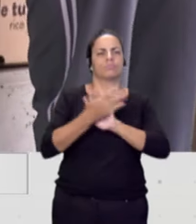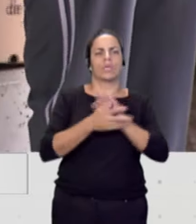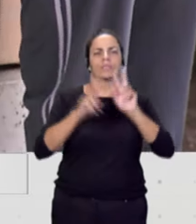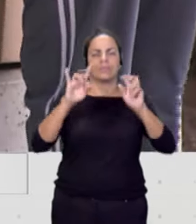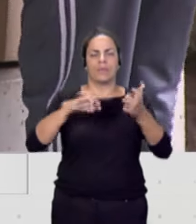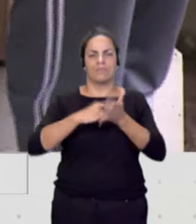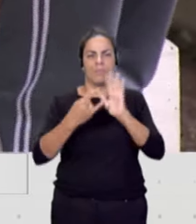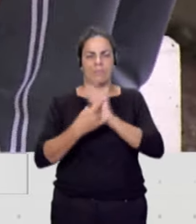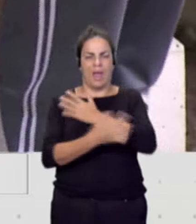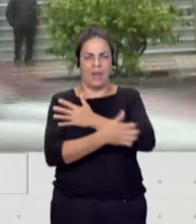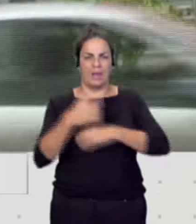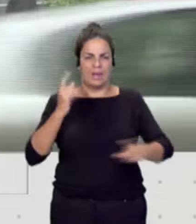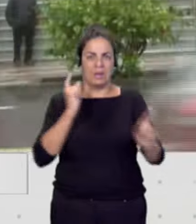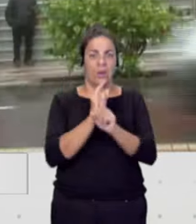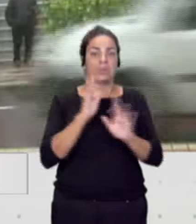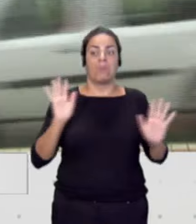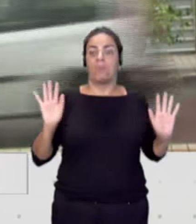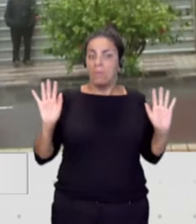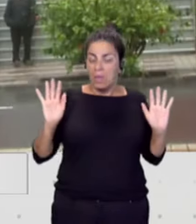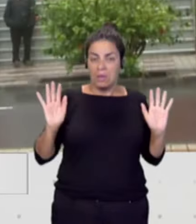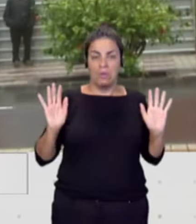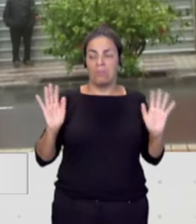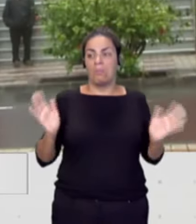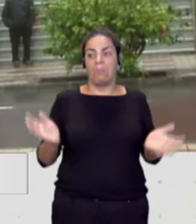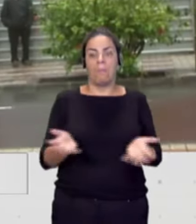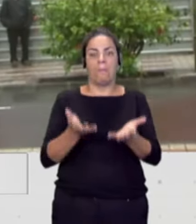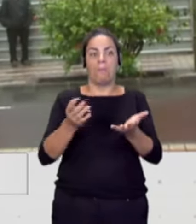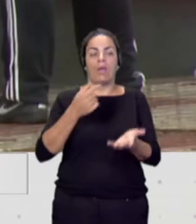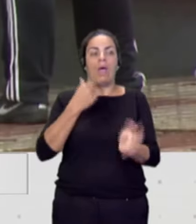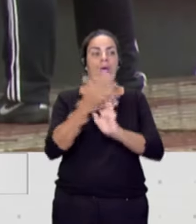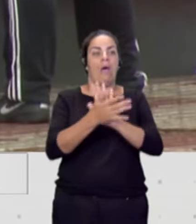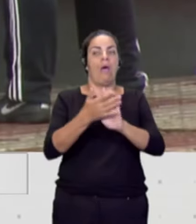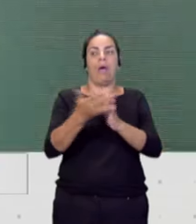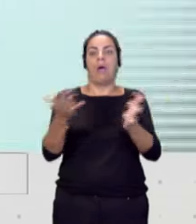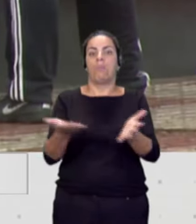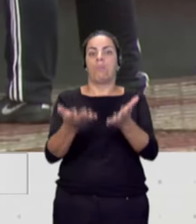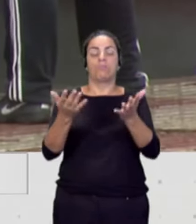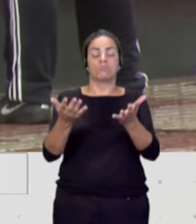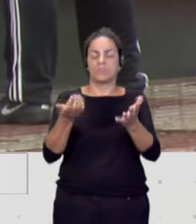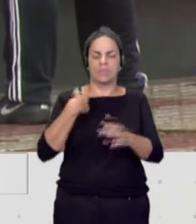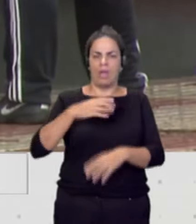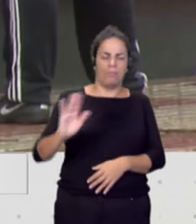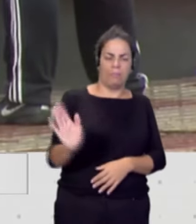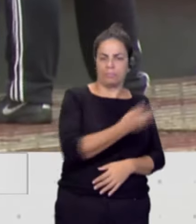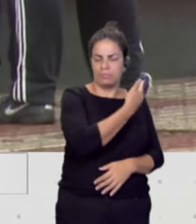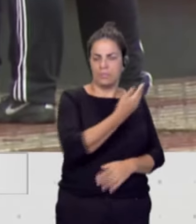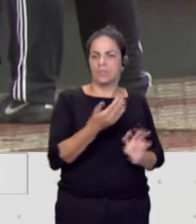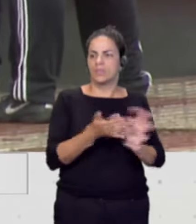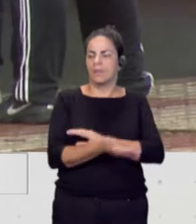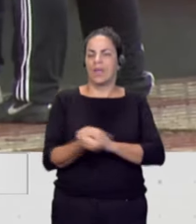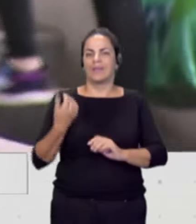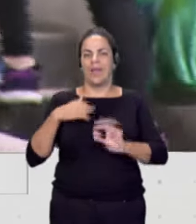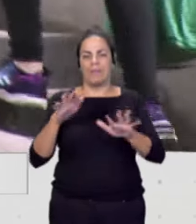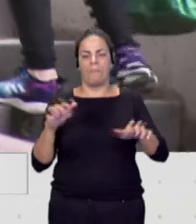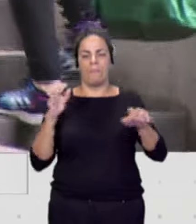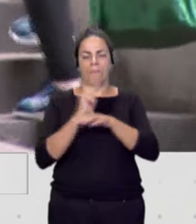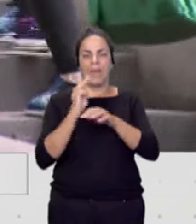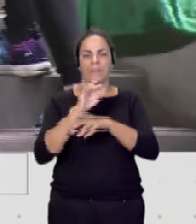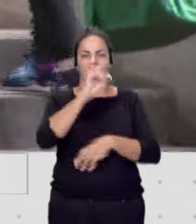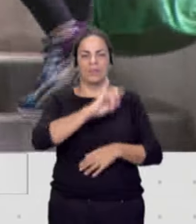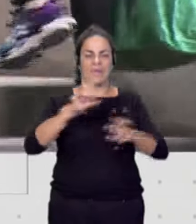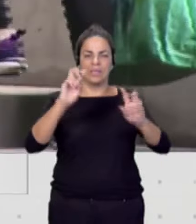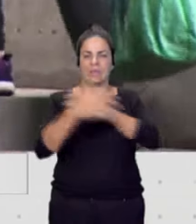Por cierto, pasó de puntillas, es decir, pasó de puntillas y nunca más se habló de esa manera de la pobreza en el Parlamento Regional. Los